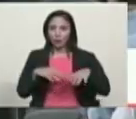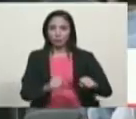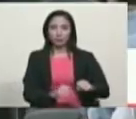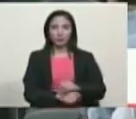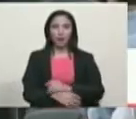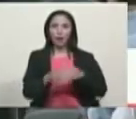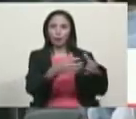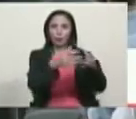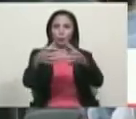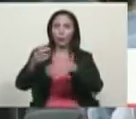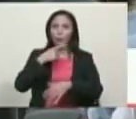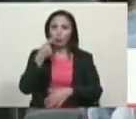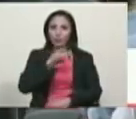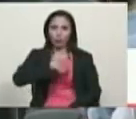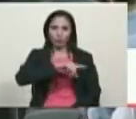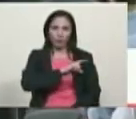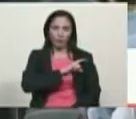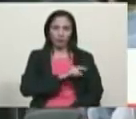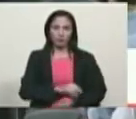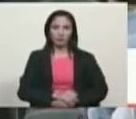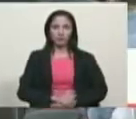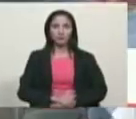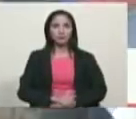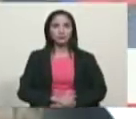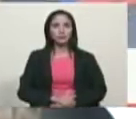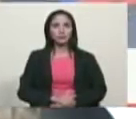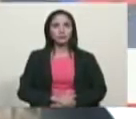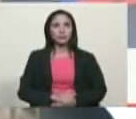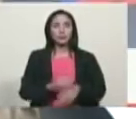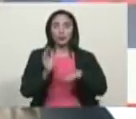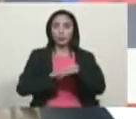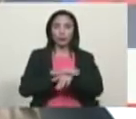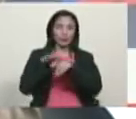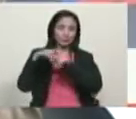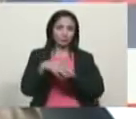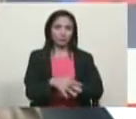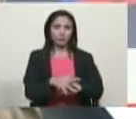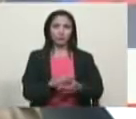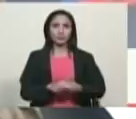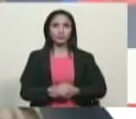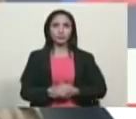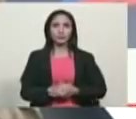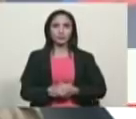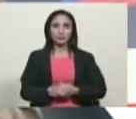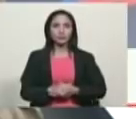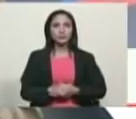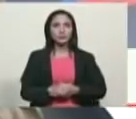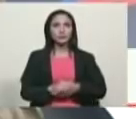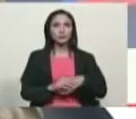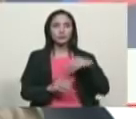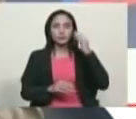PP y a Ciudadanos como en Andalucía, y los van a pegar contra el piso.